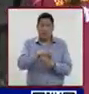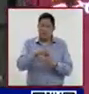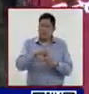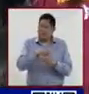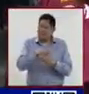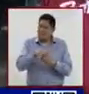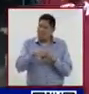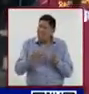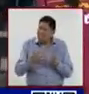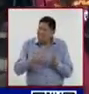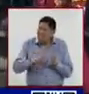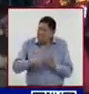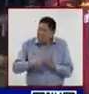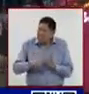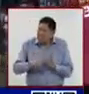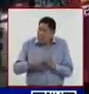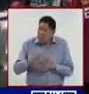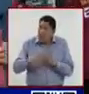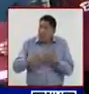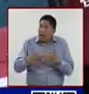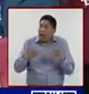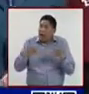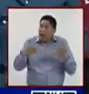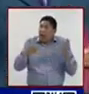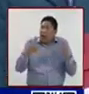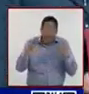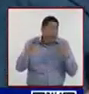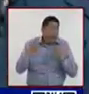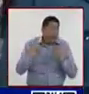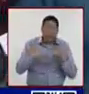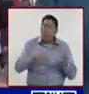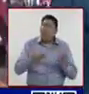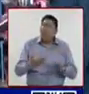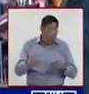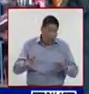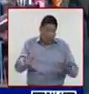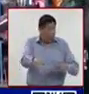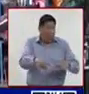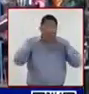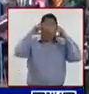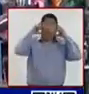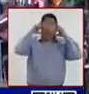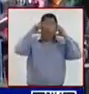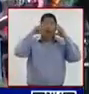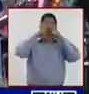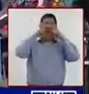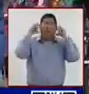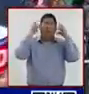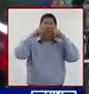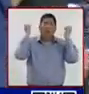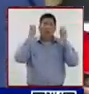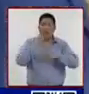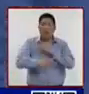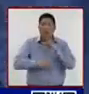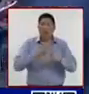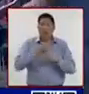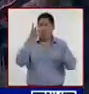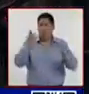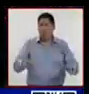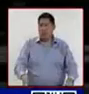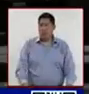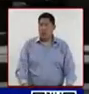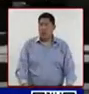causó dolor, muerte, no solamente entre bolivianos, sino también en todo el mundo.